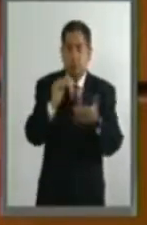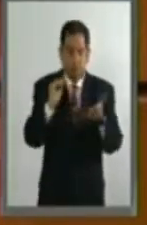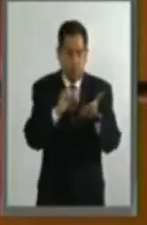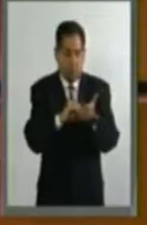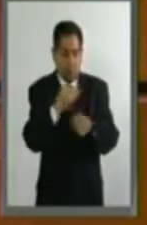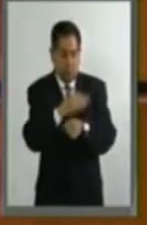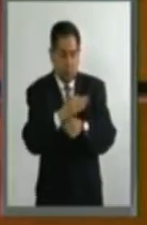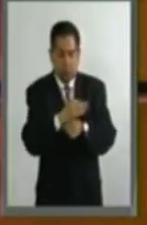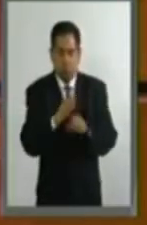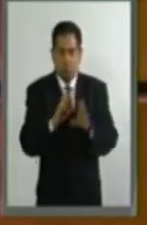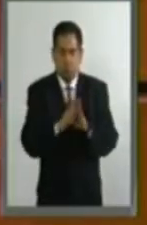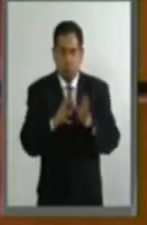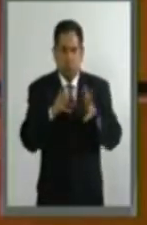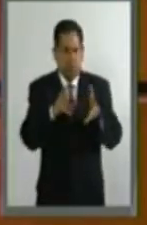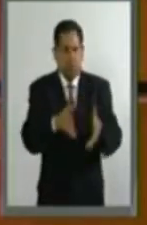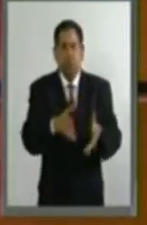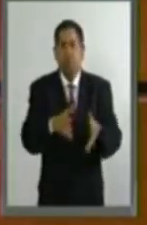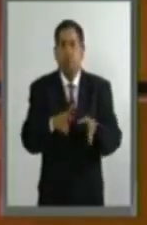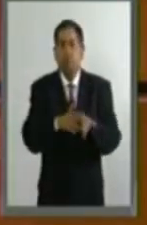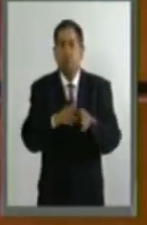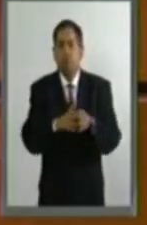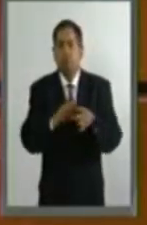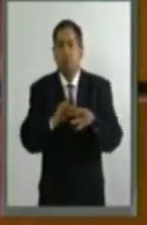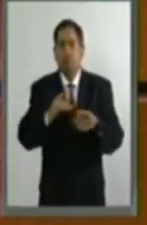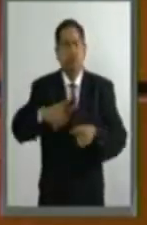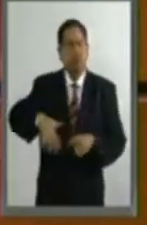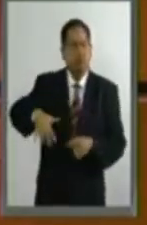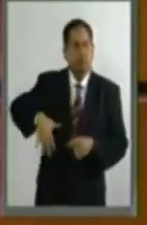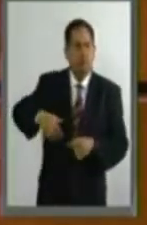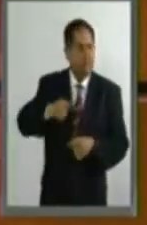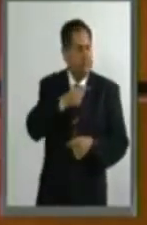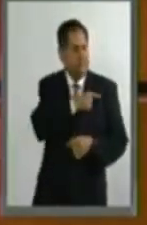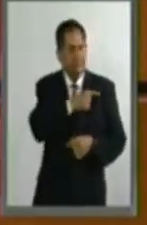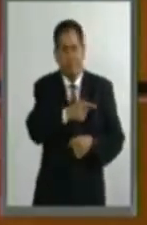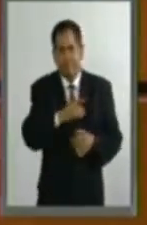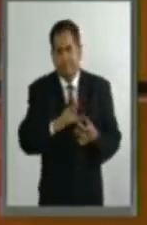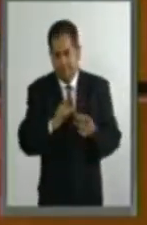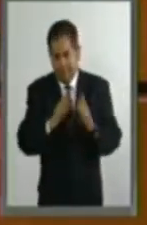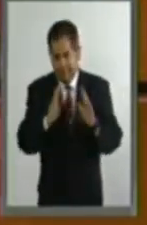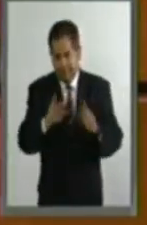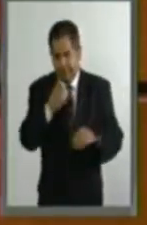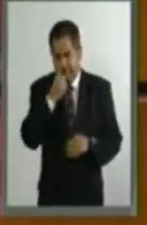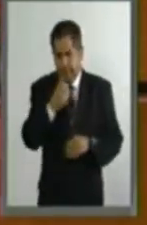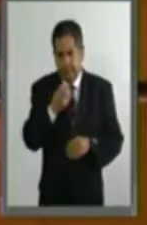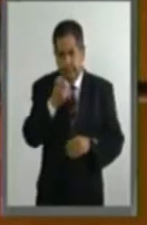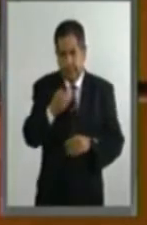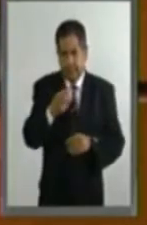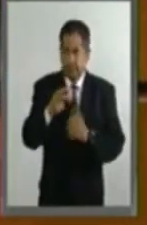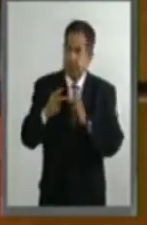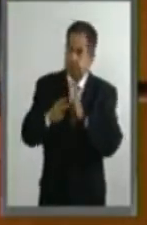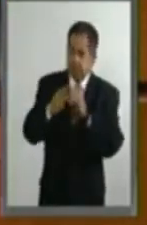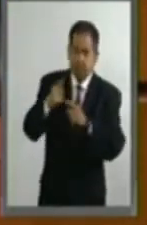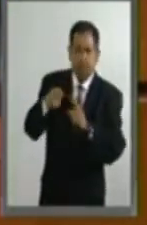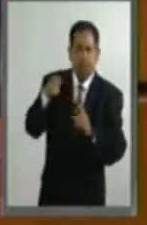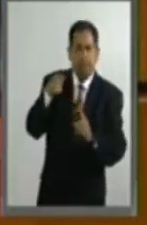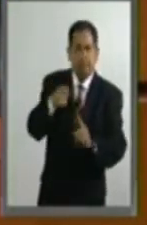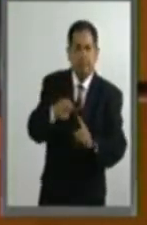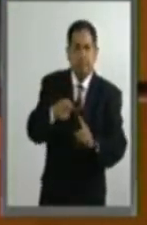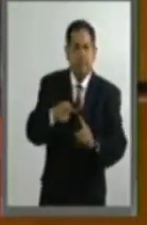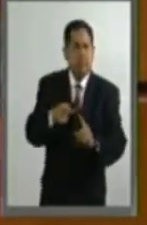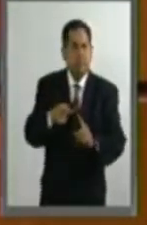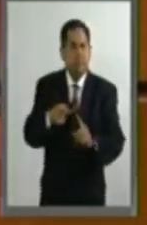para quedar en los términos que fueron señalados y que preciso, con